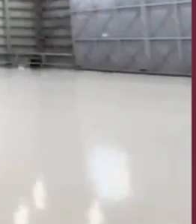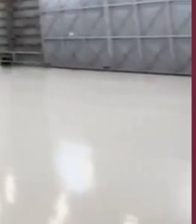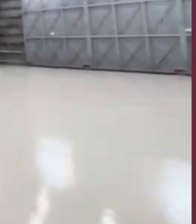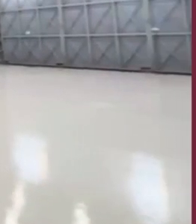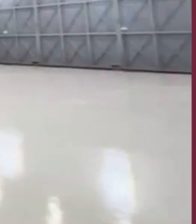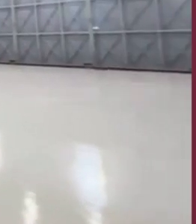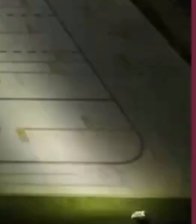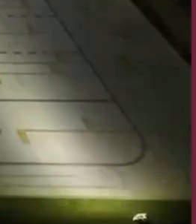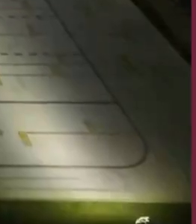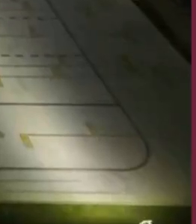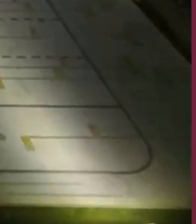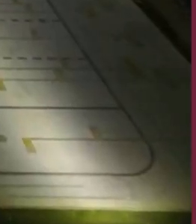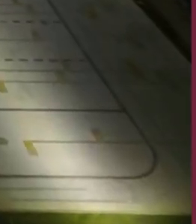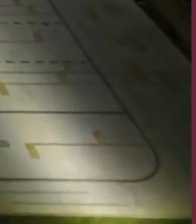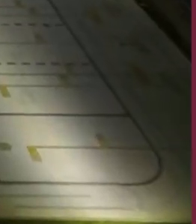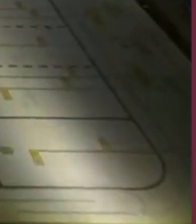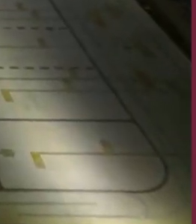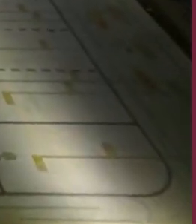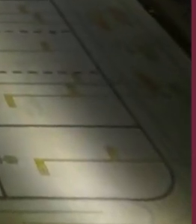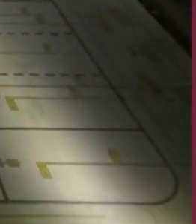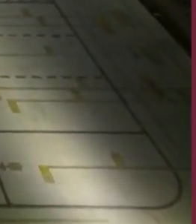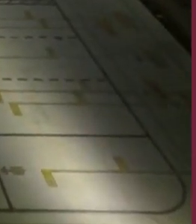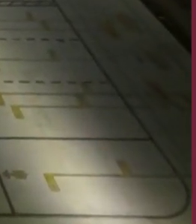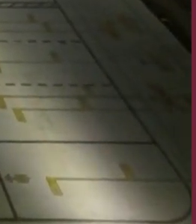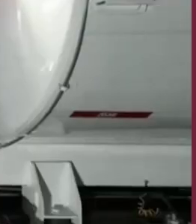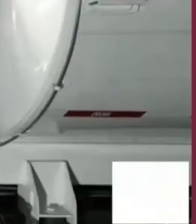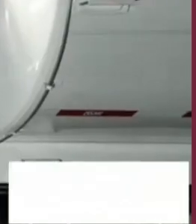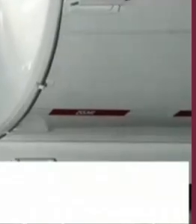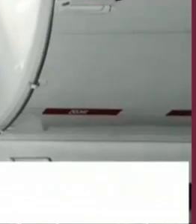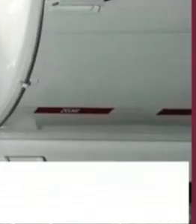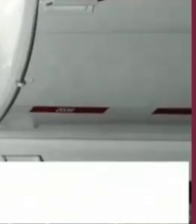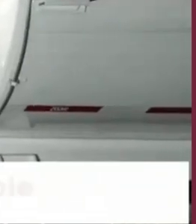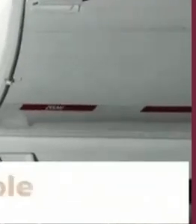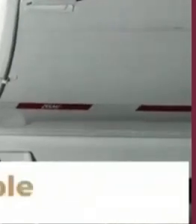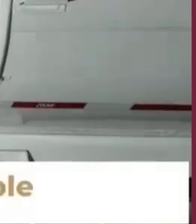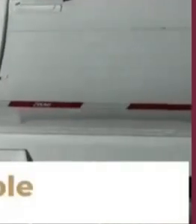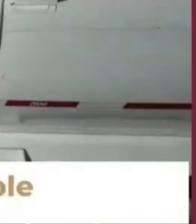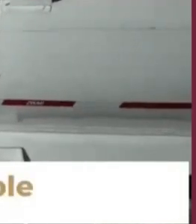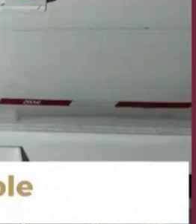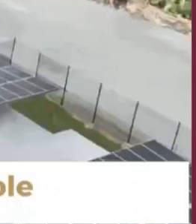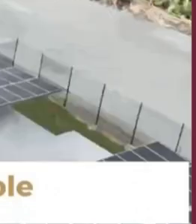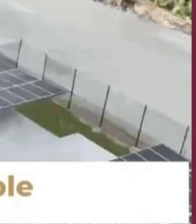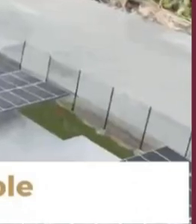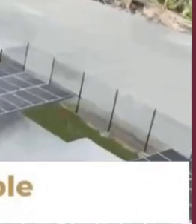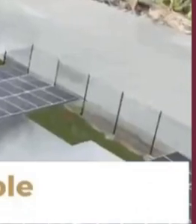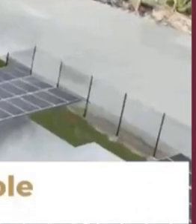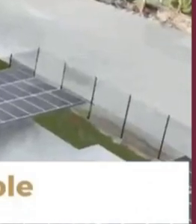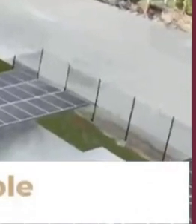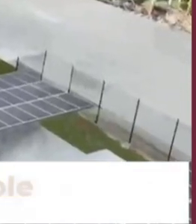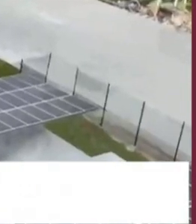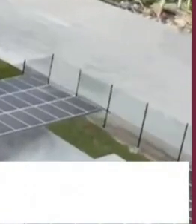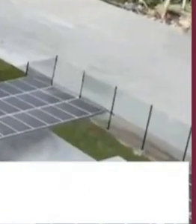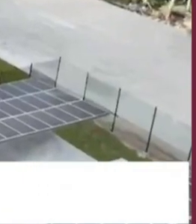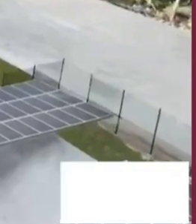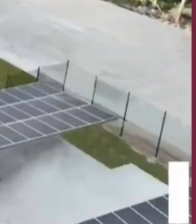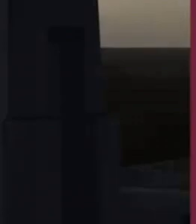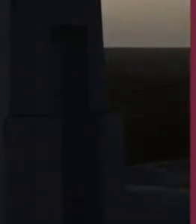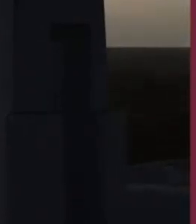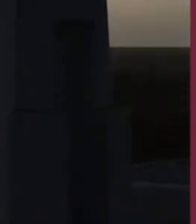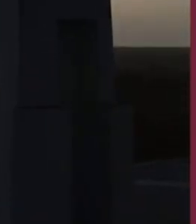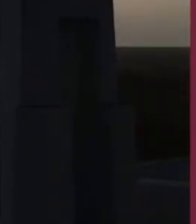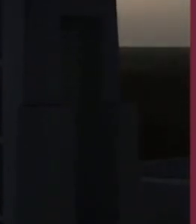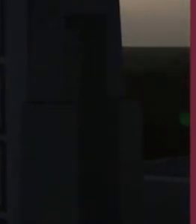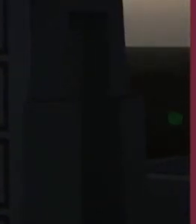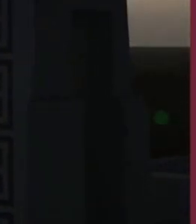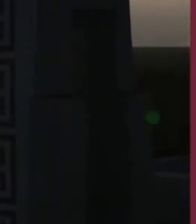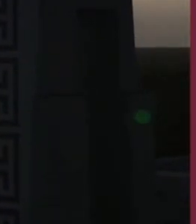hangar de resguardo para 11 aeronaves ejecutivas. Una planta de combustible con capacidad de 6 millones de litros. Una